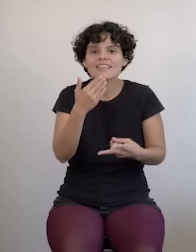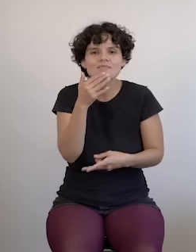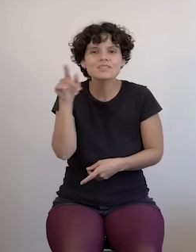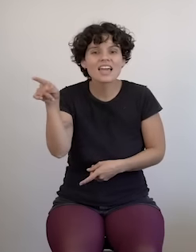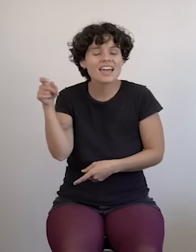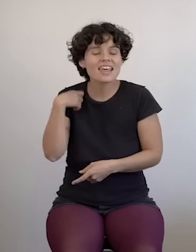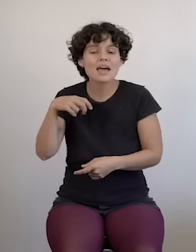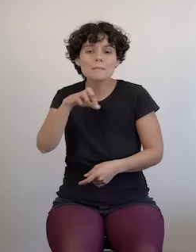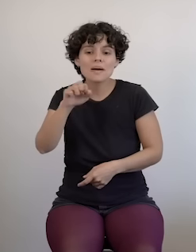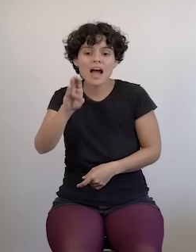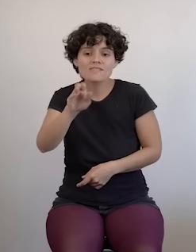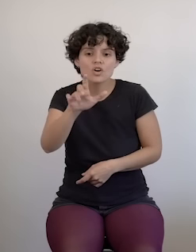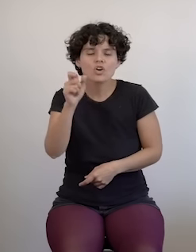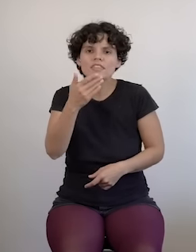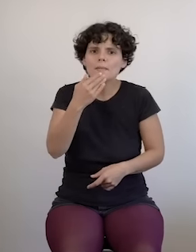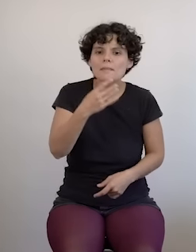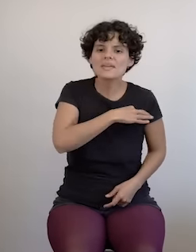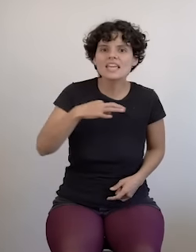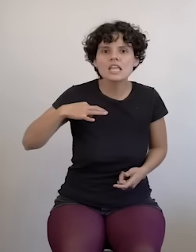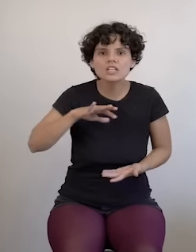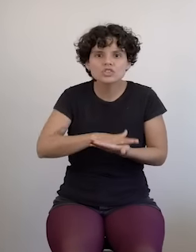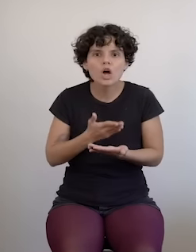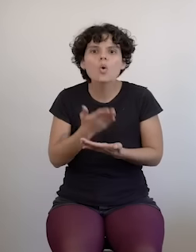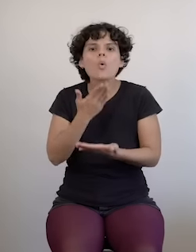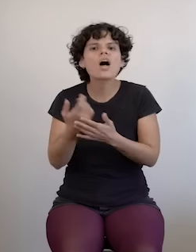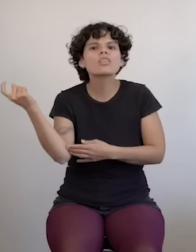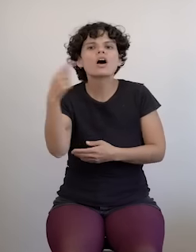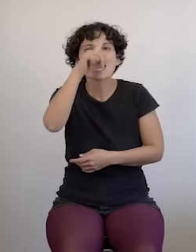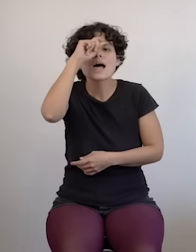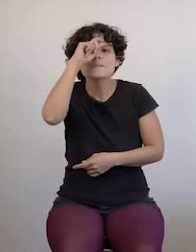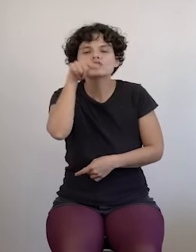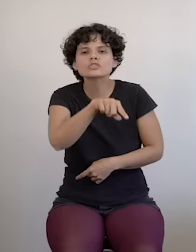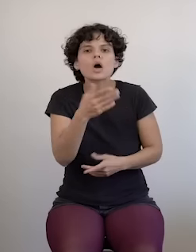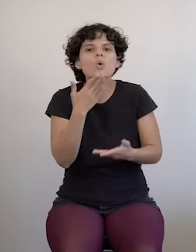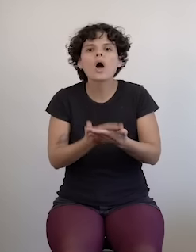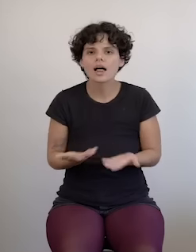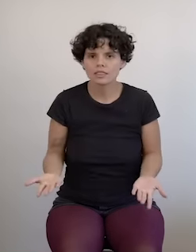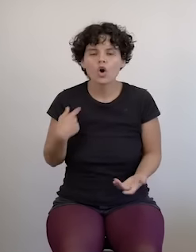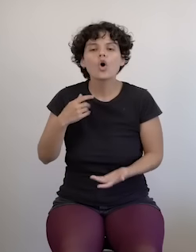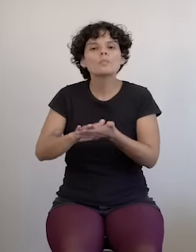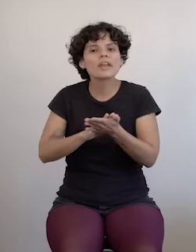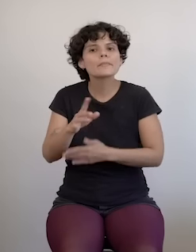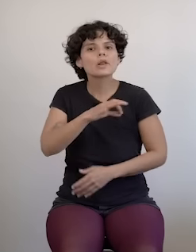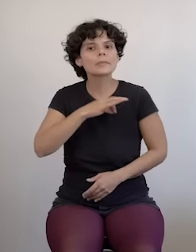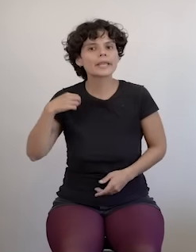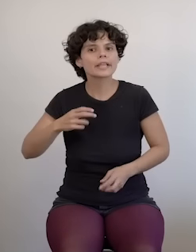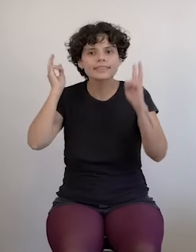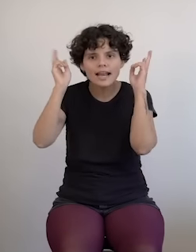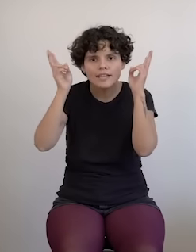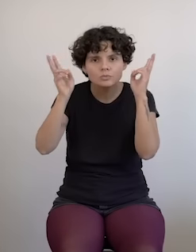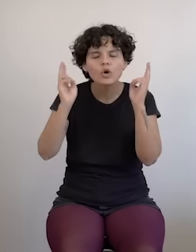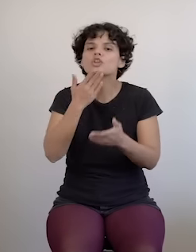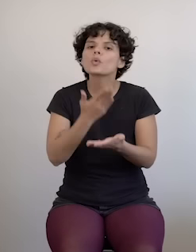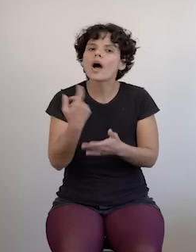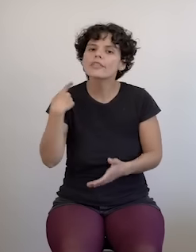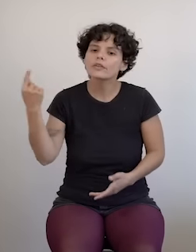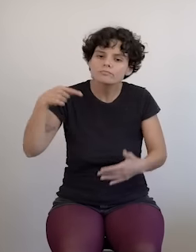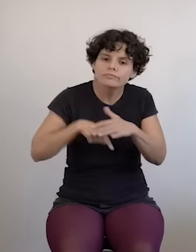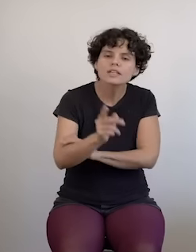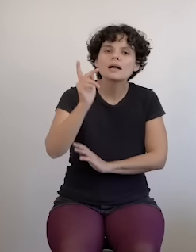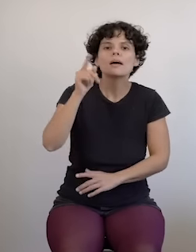porque el ministro de Salud, ¿cuándo dio La Posta? O el ministro de Transporte, ¿cuándo se ha subido al metro? ¿Cachai? ¿Cómo van a empatizar? ¿El